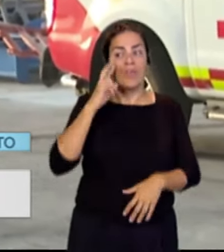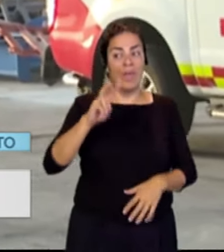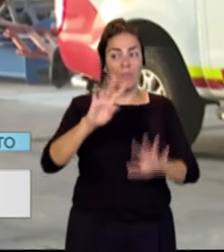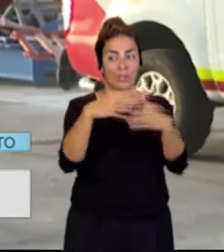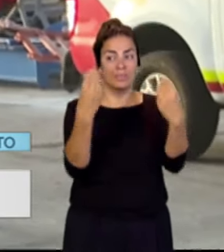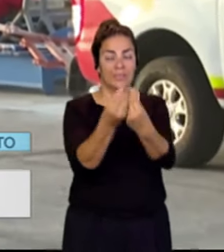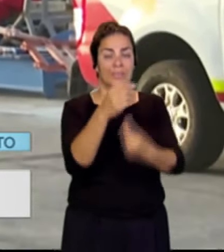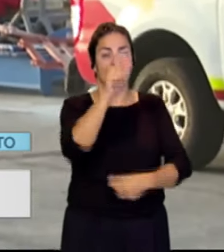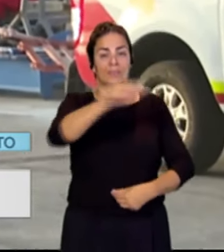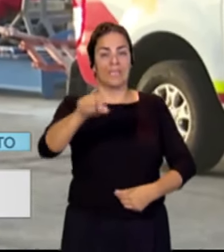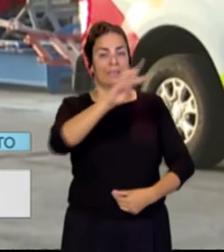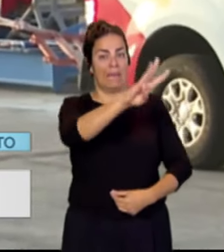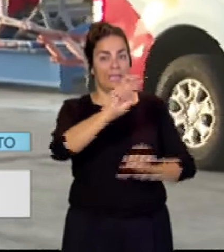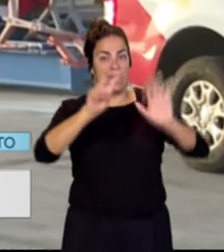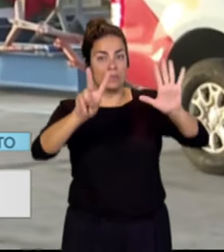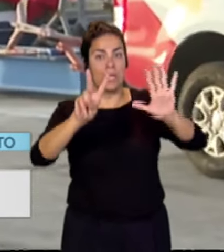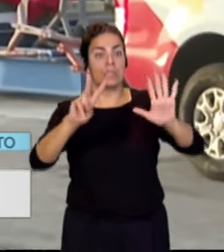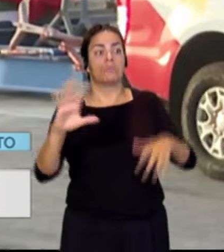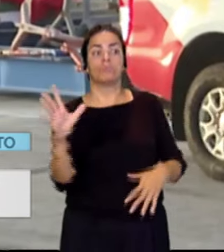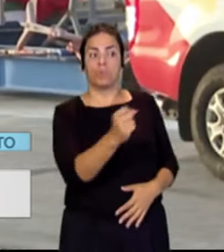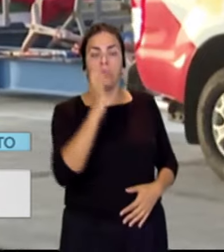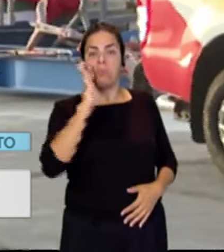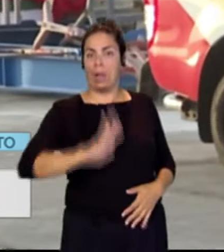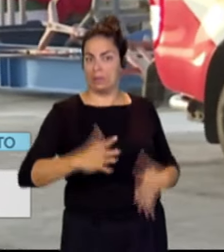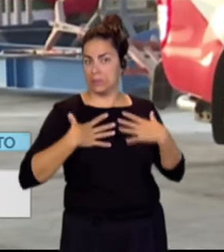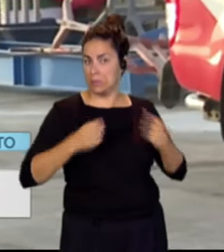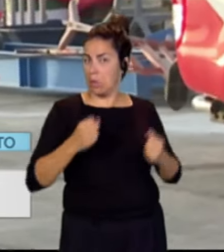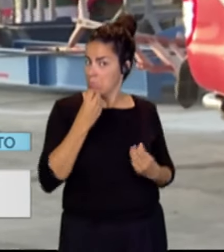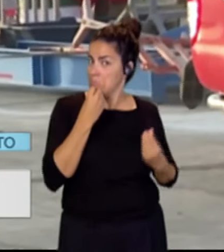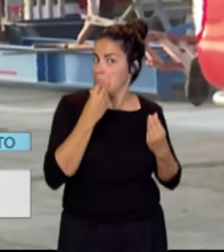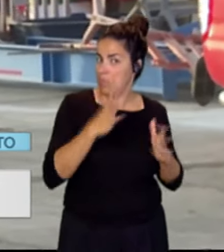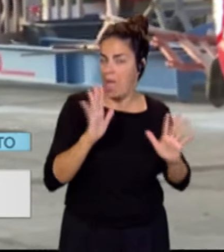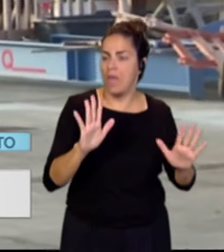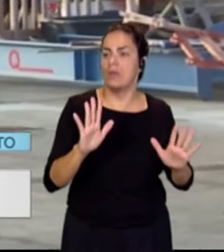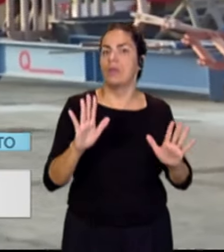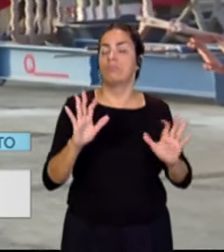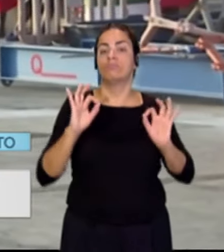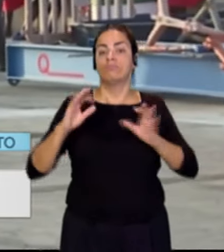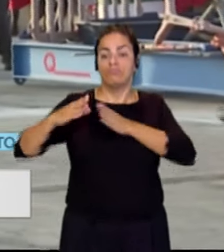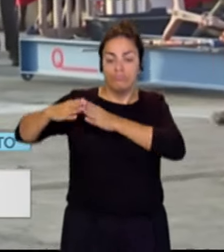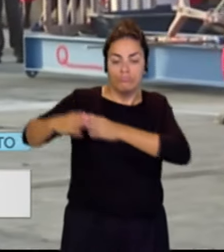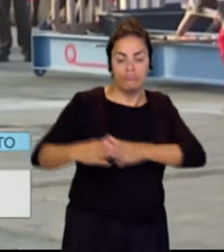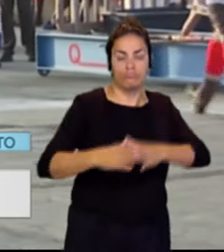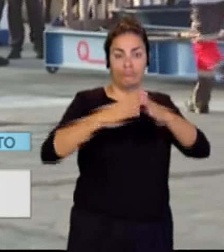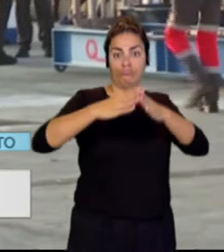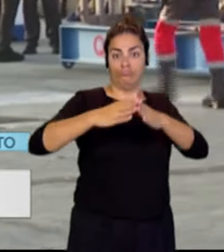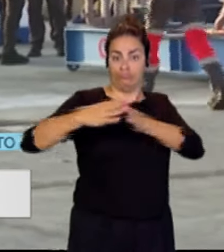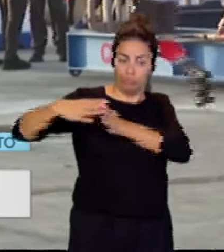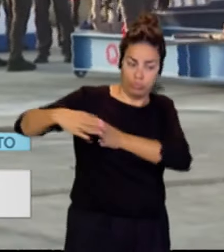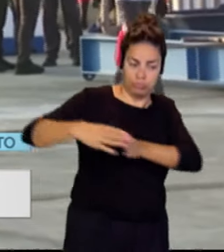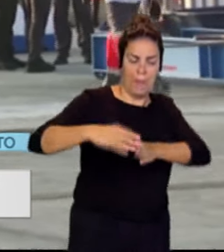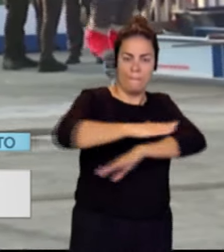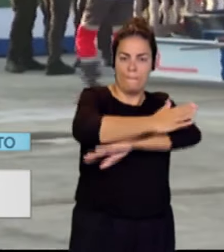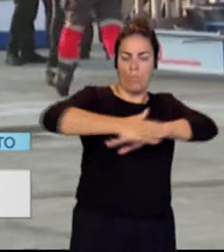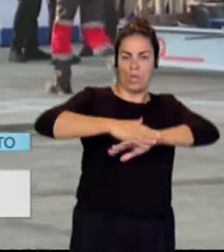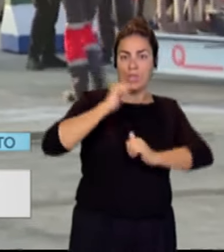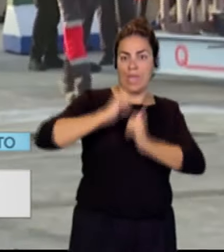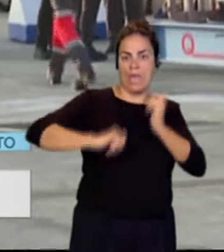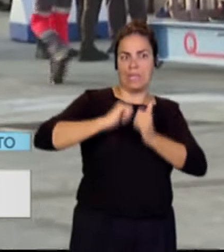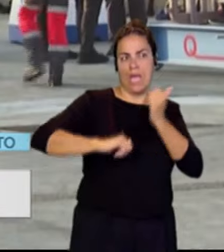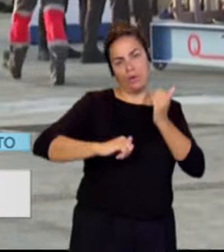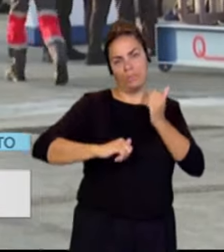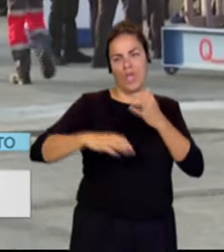todos en aparente buen estado de salud llegaban hasta aquí hasta el puerto de la staca algo pues menos común que